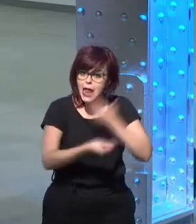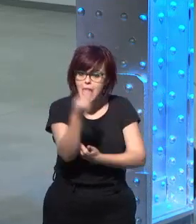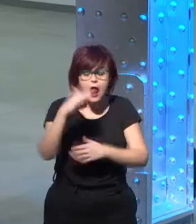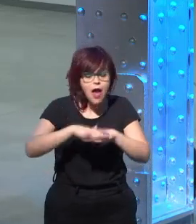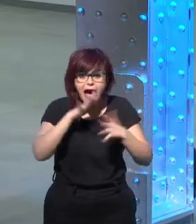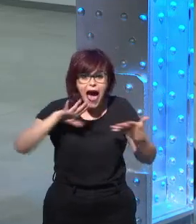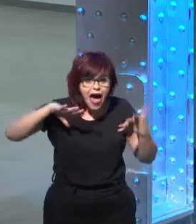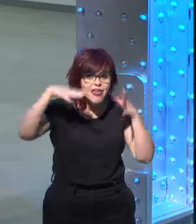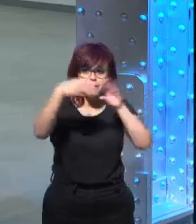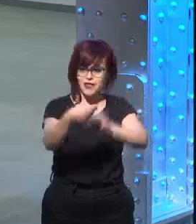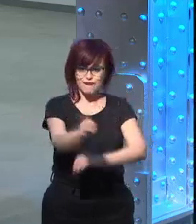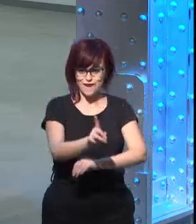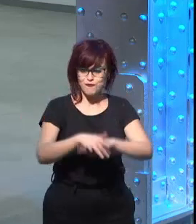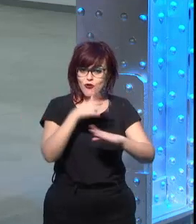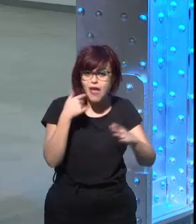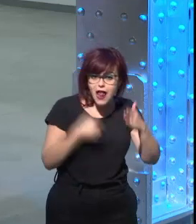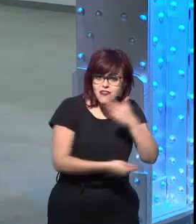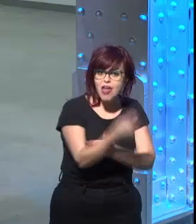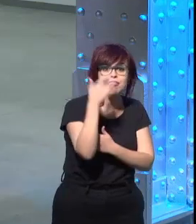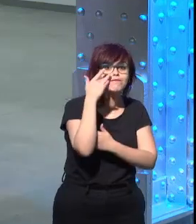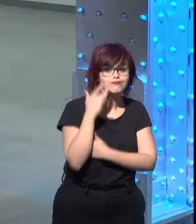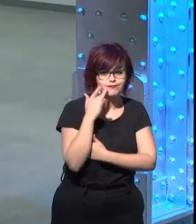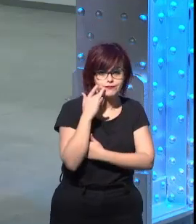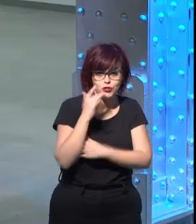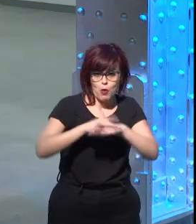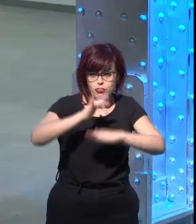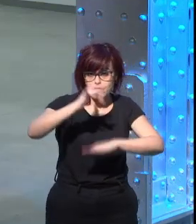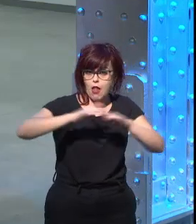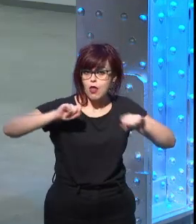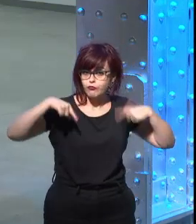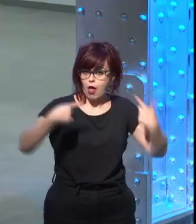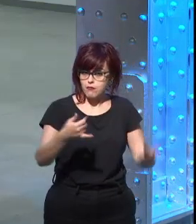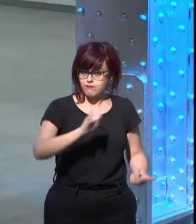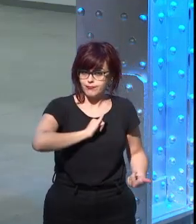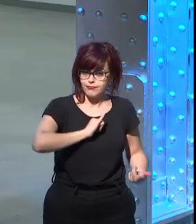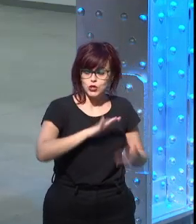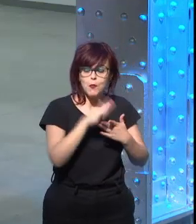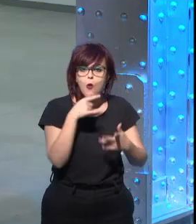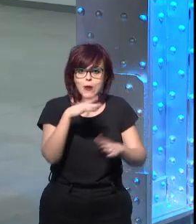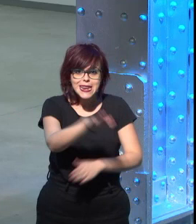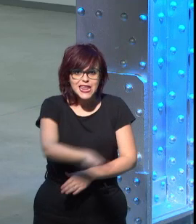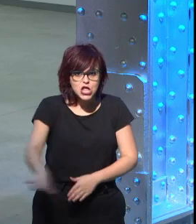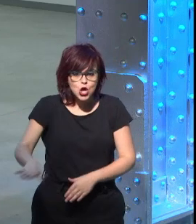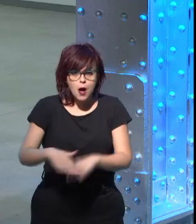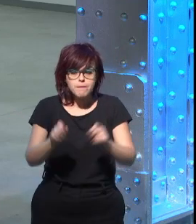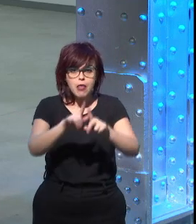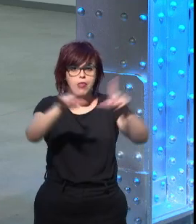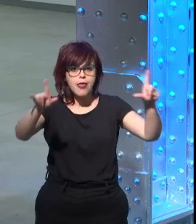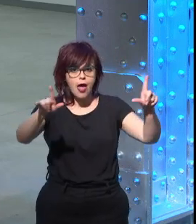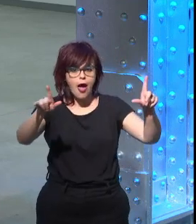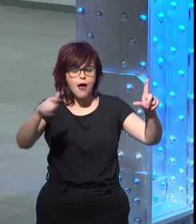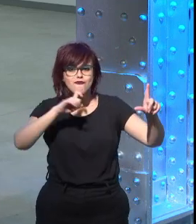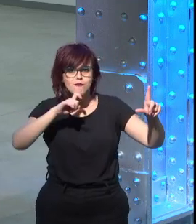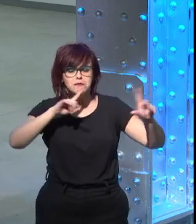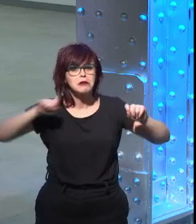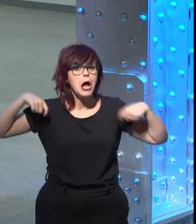han nacido digitales, son digitales por naturaleza. No hay más que ver a un niño cómo se comporta delante de una pantalla, con